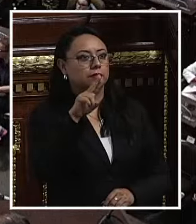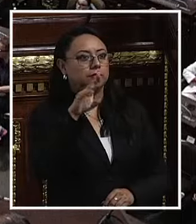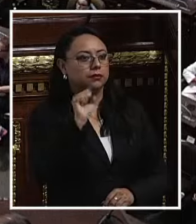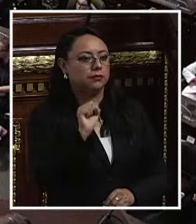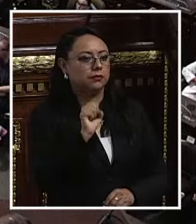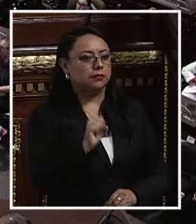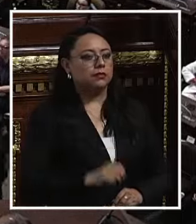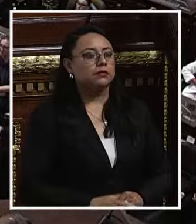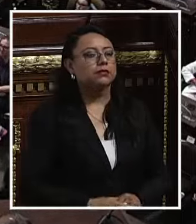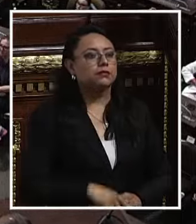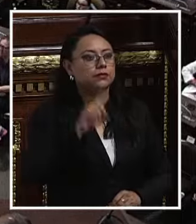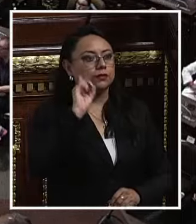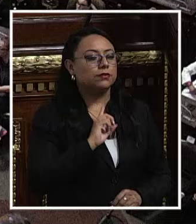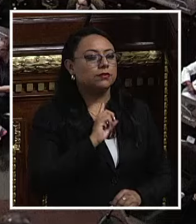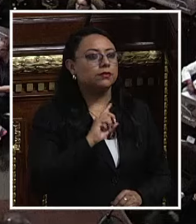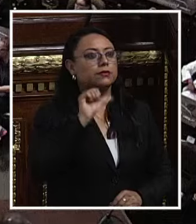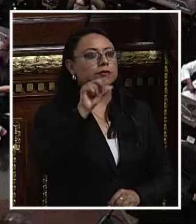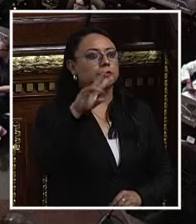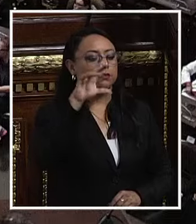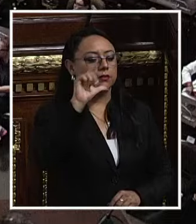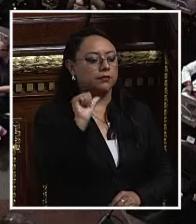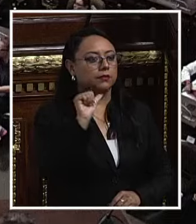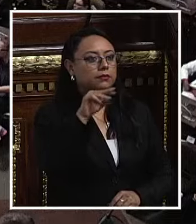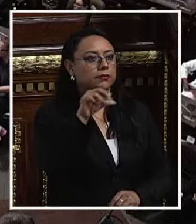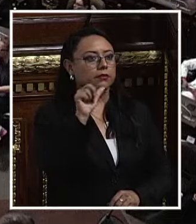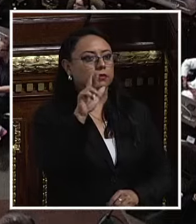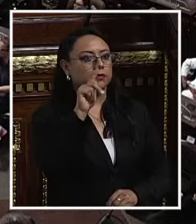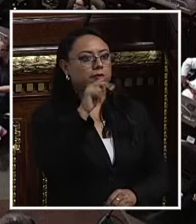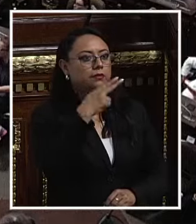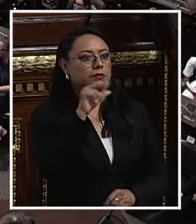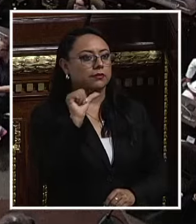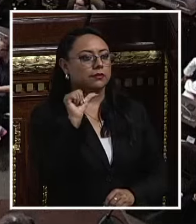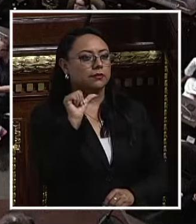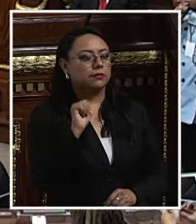Ávila Ventura Marta Soledad.